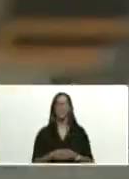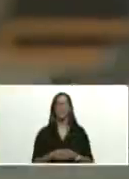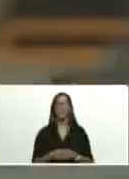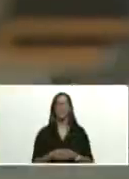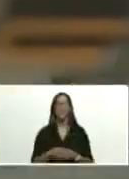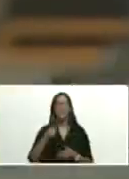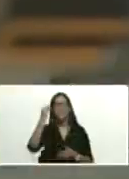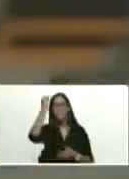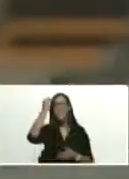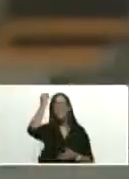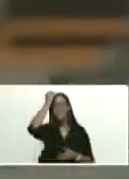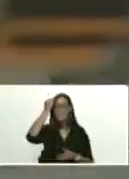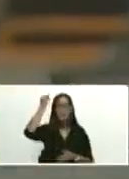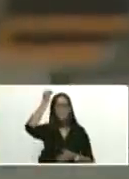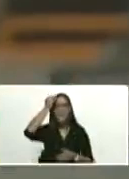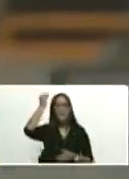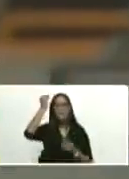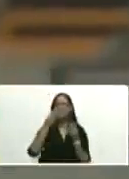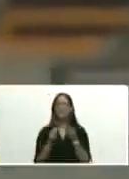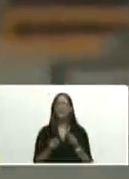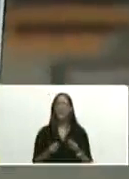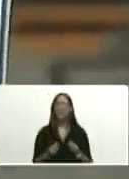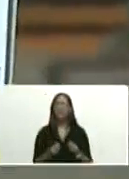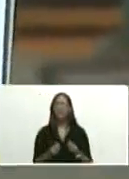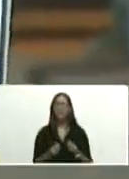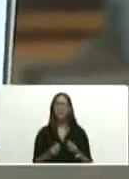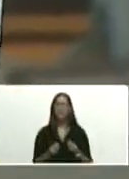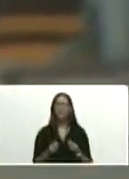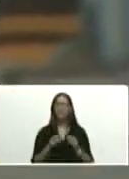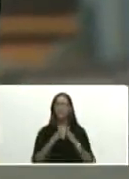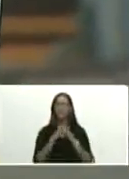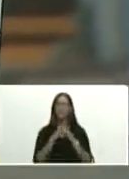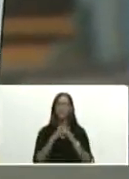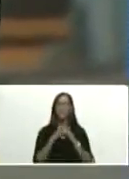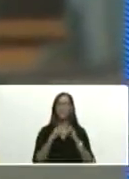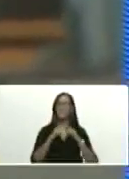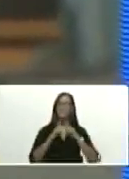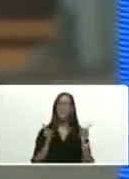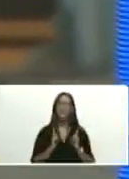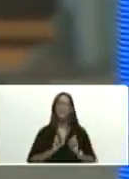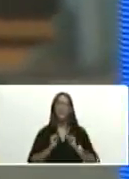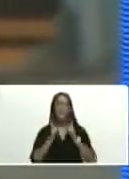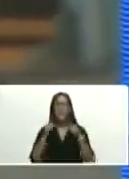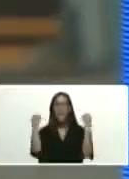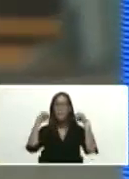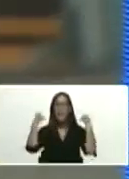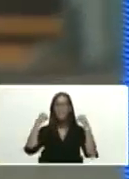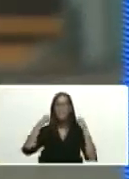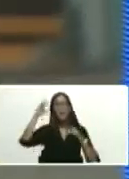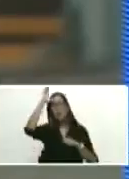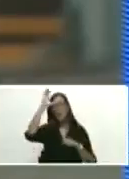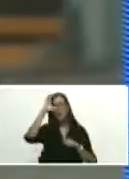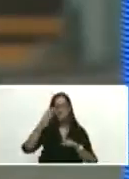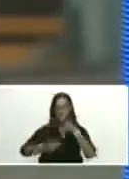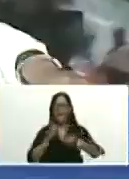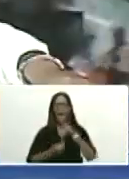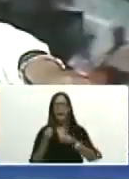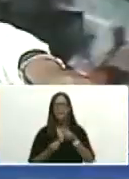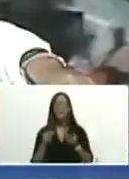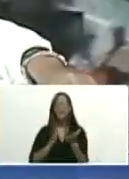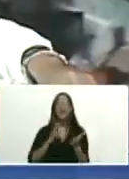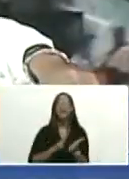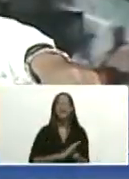piensan piensan piensan mucho pero no parten de la realidad de la práctica del conocimiento que genera la